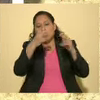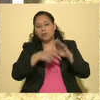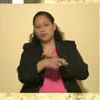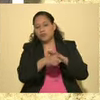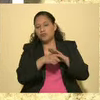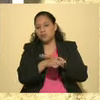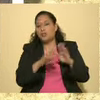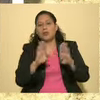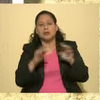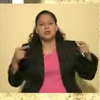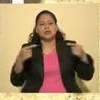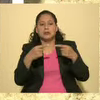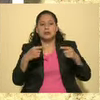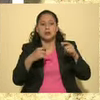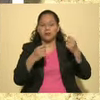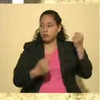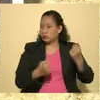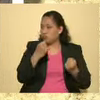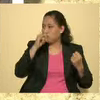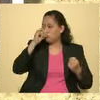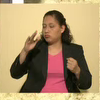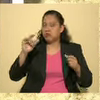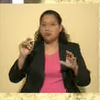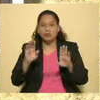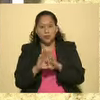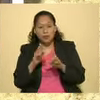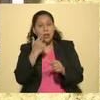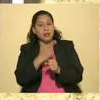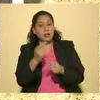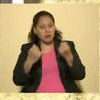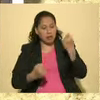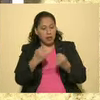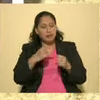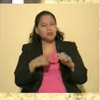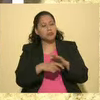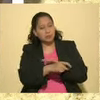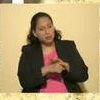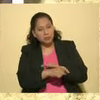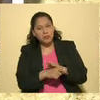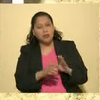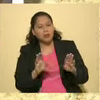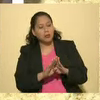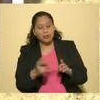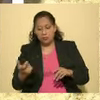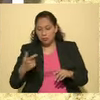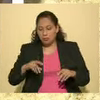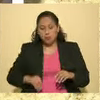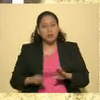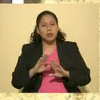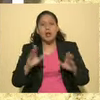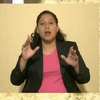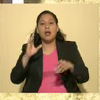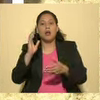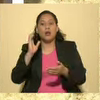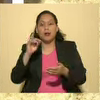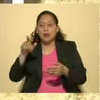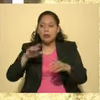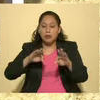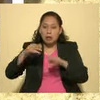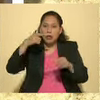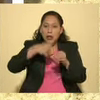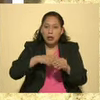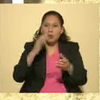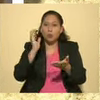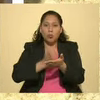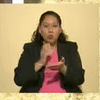de revanchismo en el operador. Si un operador del taxi lo extorsionaban y le sacaban una lana y lo dejaban sin la cuota del día, sin la gasolina ni